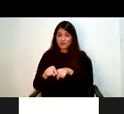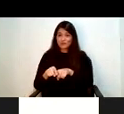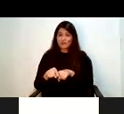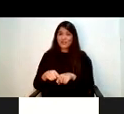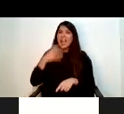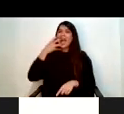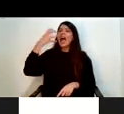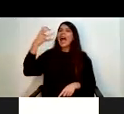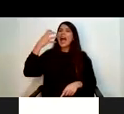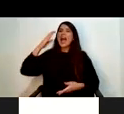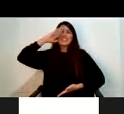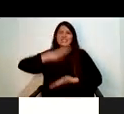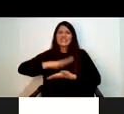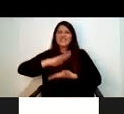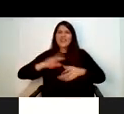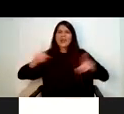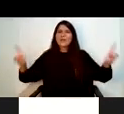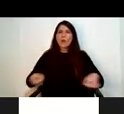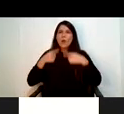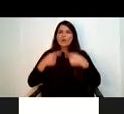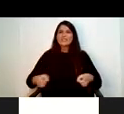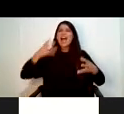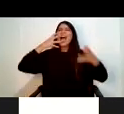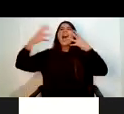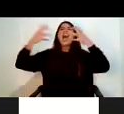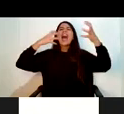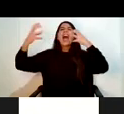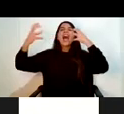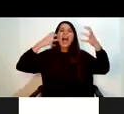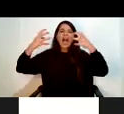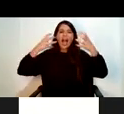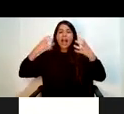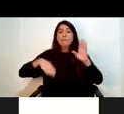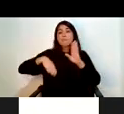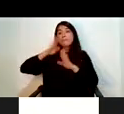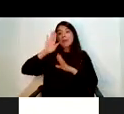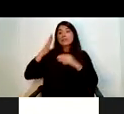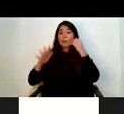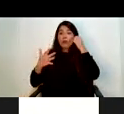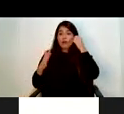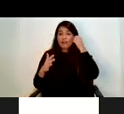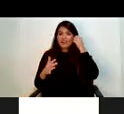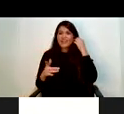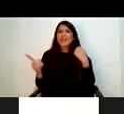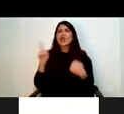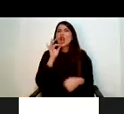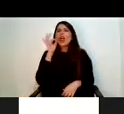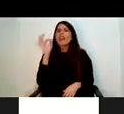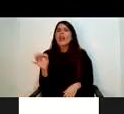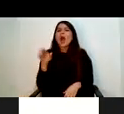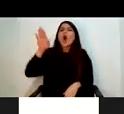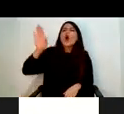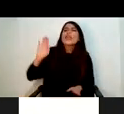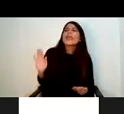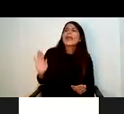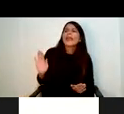Están en un concierto, están gritando y lo más probable es que nadie les va a decir, oigan chicas,